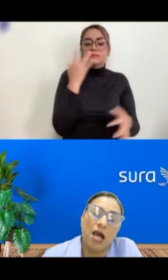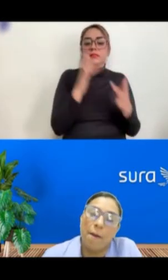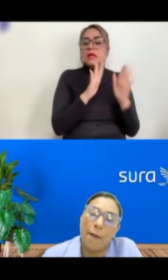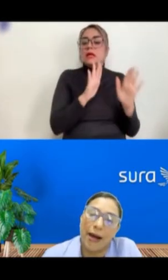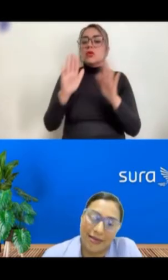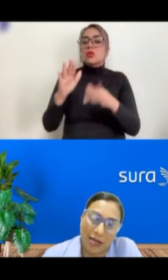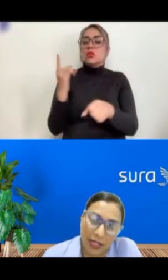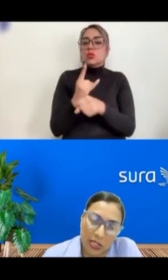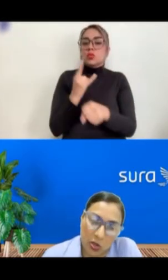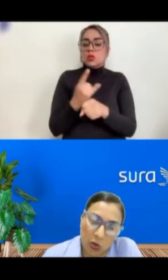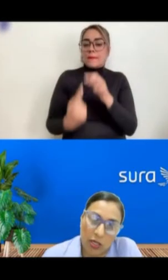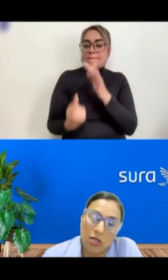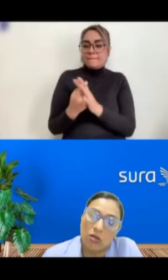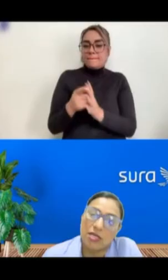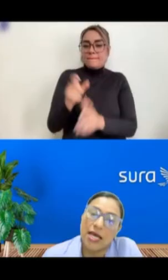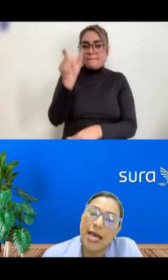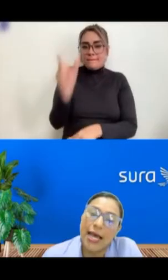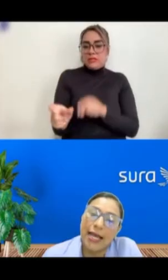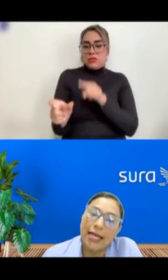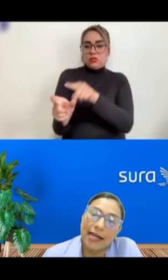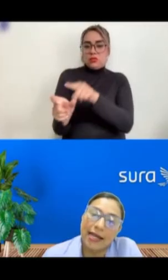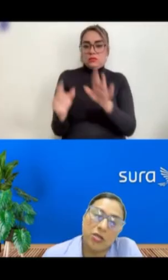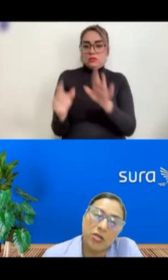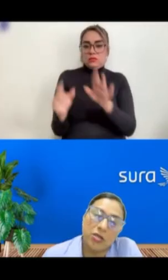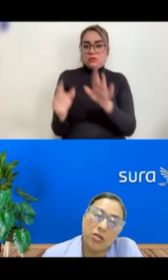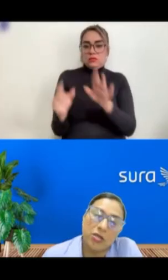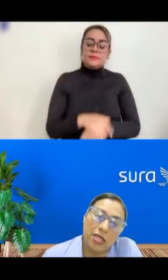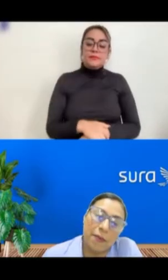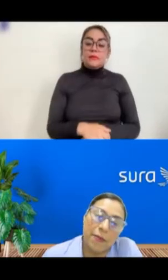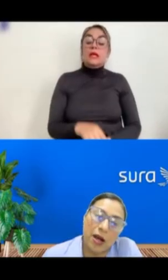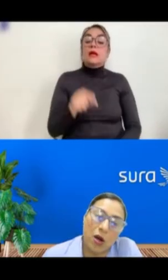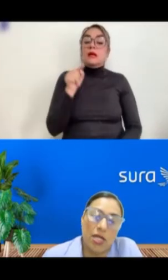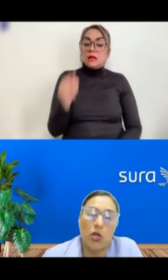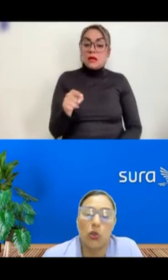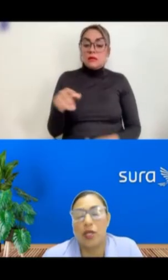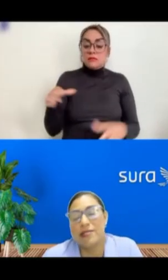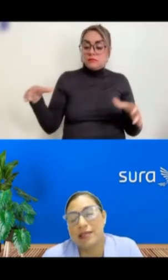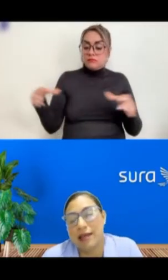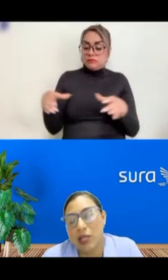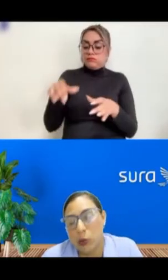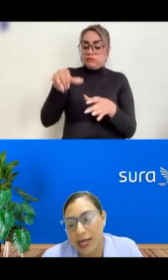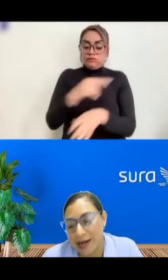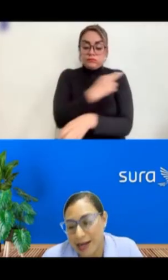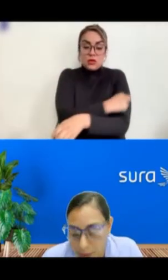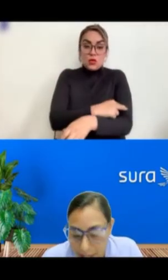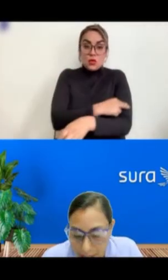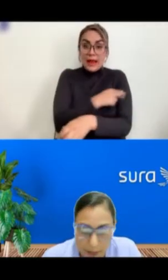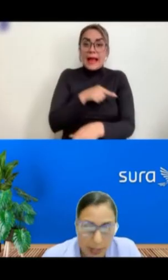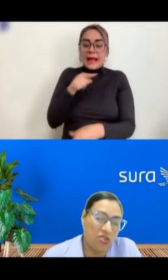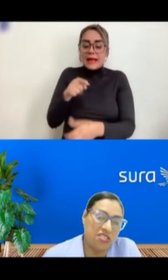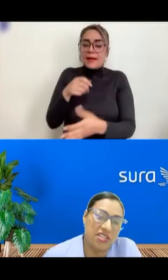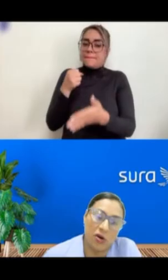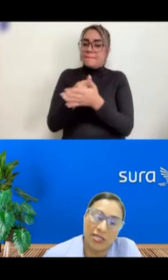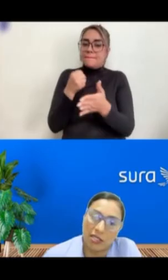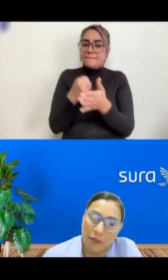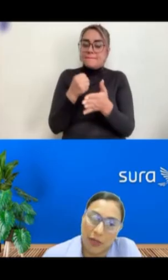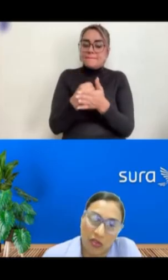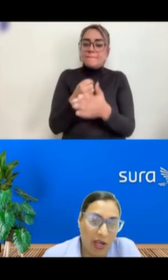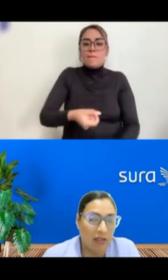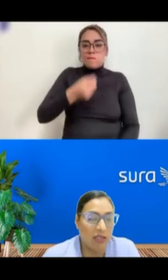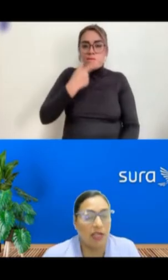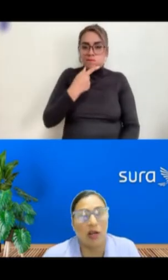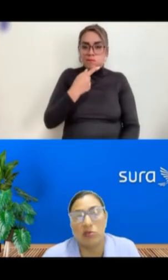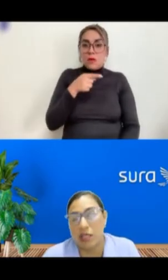se va a utilizar para esa persona. Entonces, en este caso, en el botiquín de primer auxilio no debe existir ninguna clase de medicamentos, ni siquiera